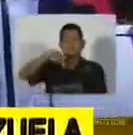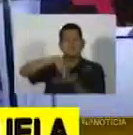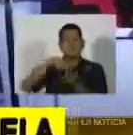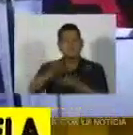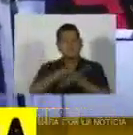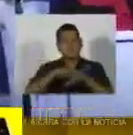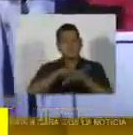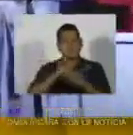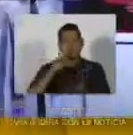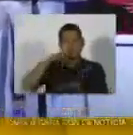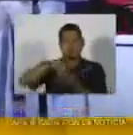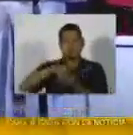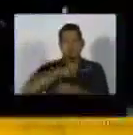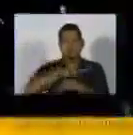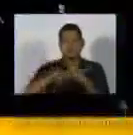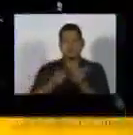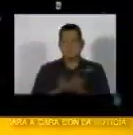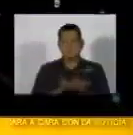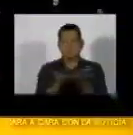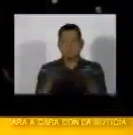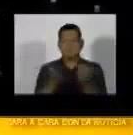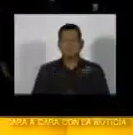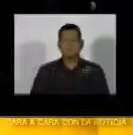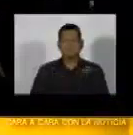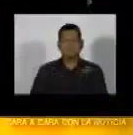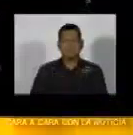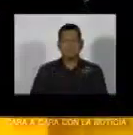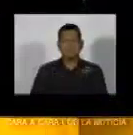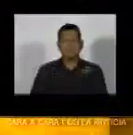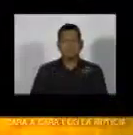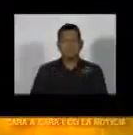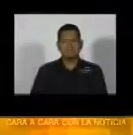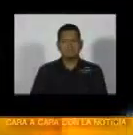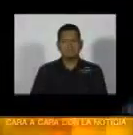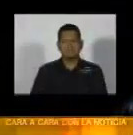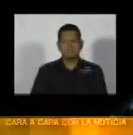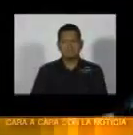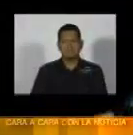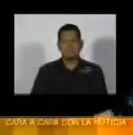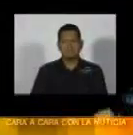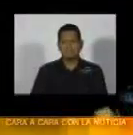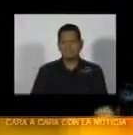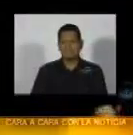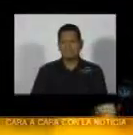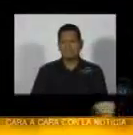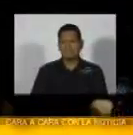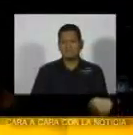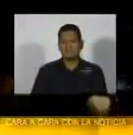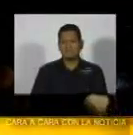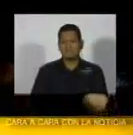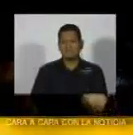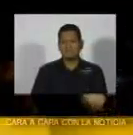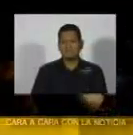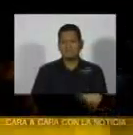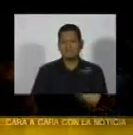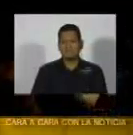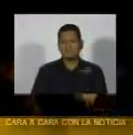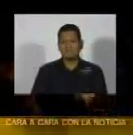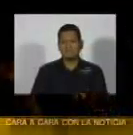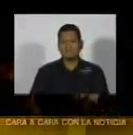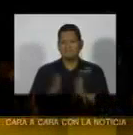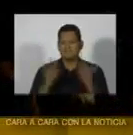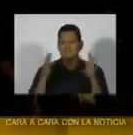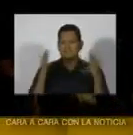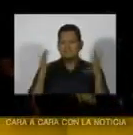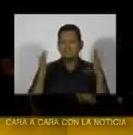negociada y democrática agregó que una acción militar llevaría a muchas muertes y que podría ser extensa el pasado